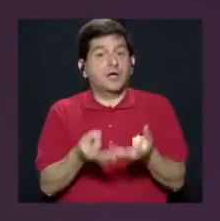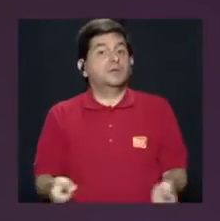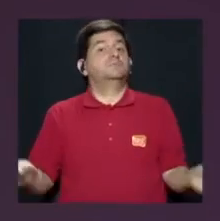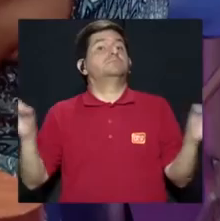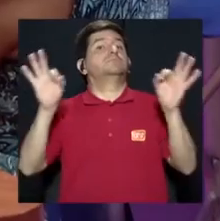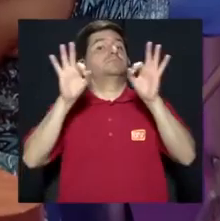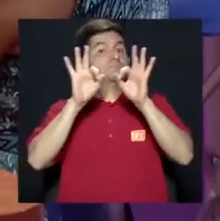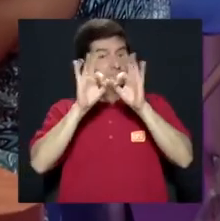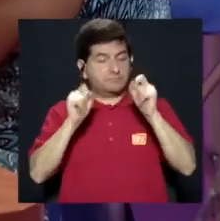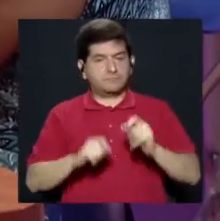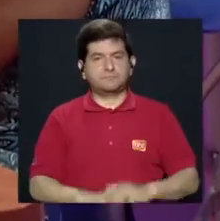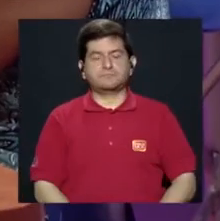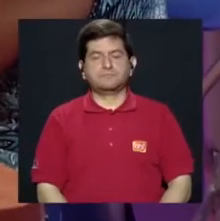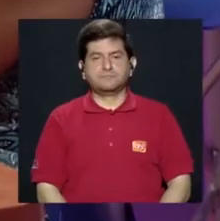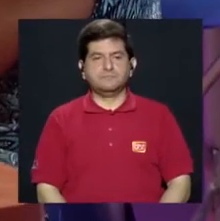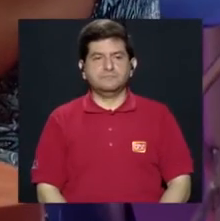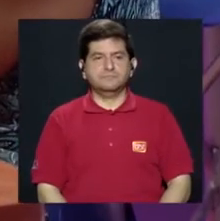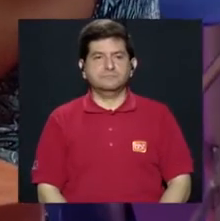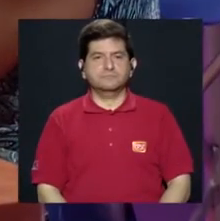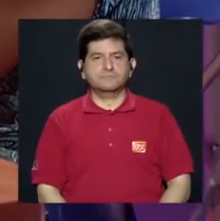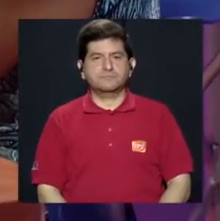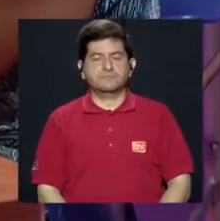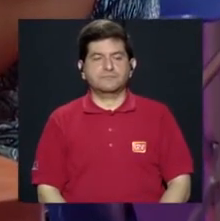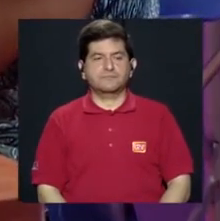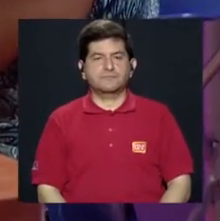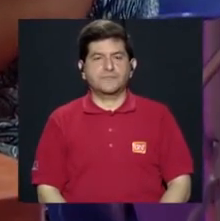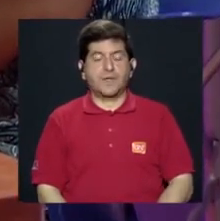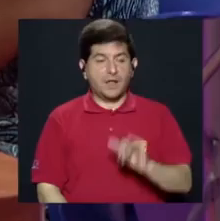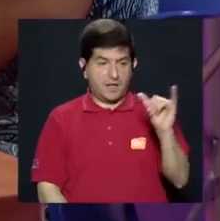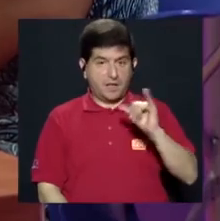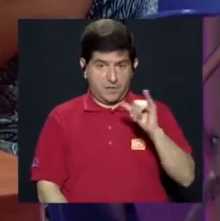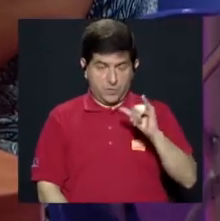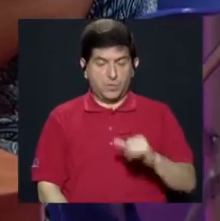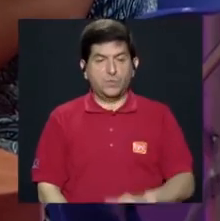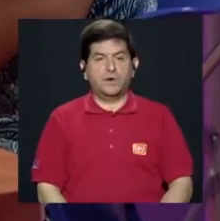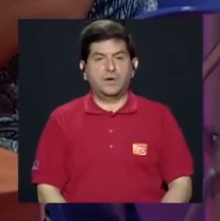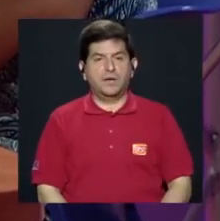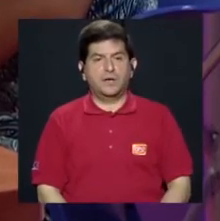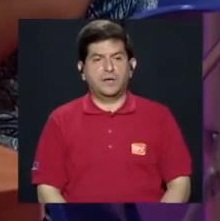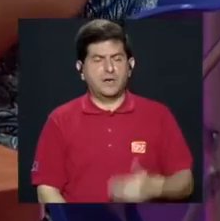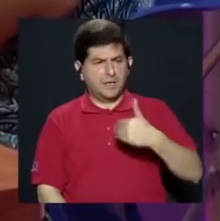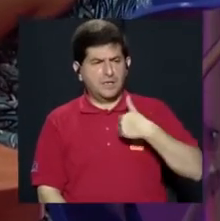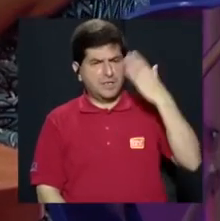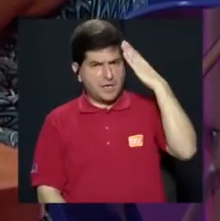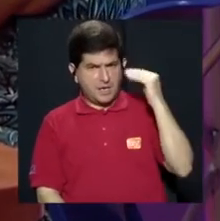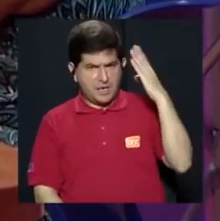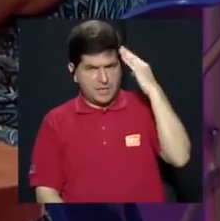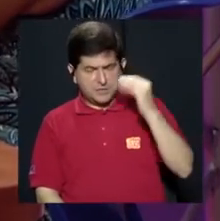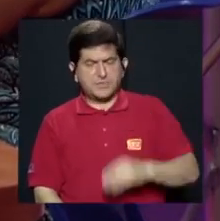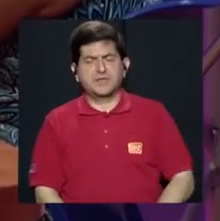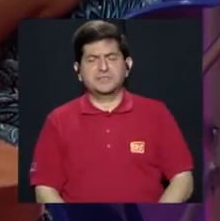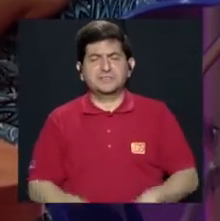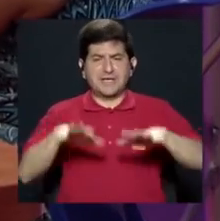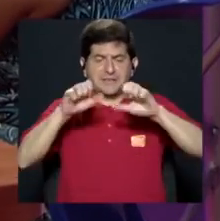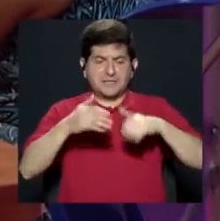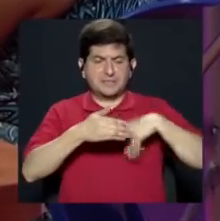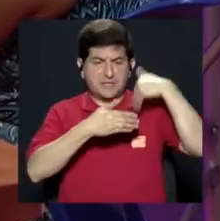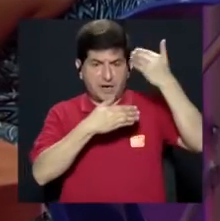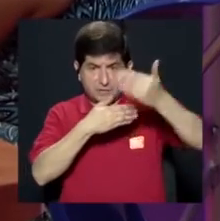importante, que incluso generan están experimentando estrés